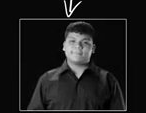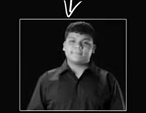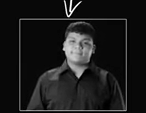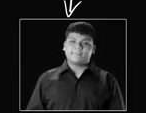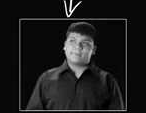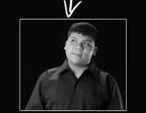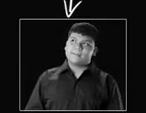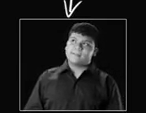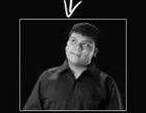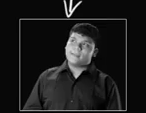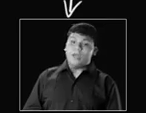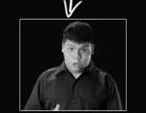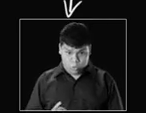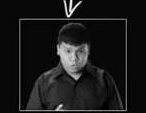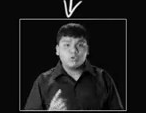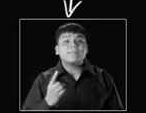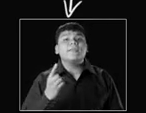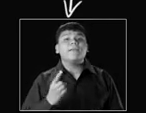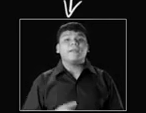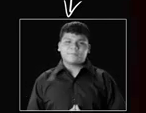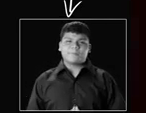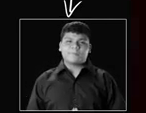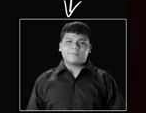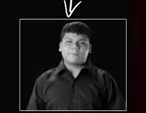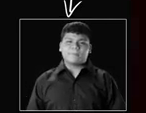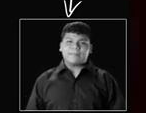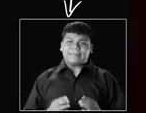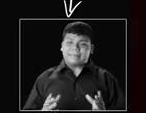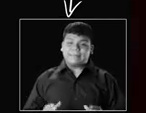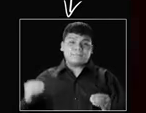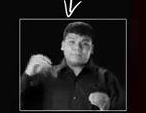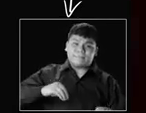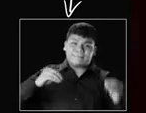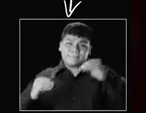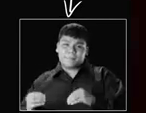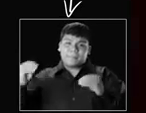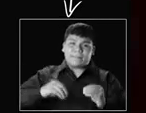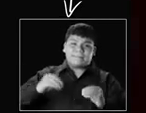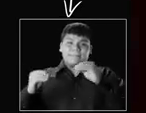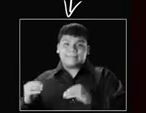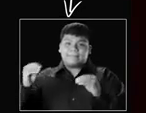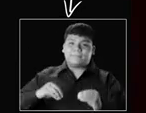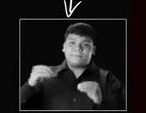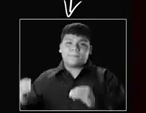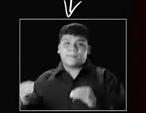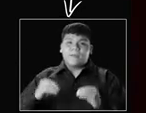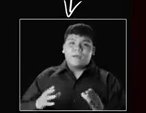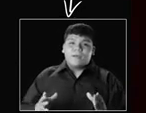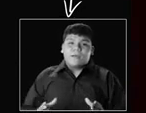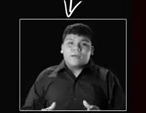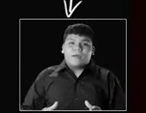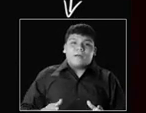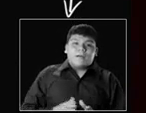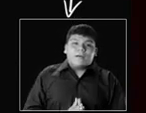una despensa ruda? No nos subestimen. Nos reencabronan las y los chapulines que dejan tirados